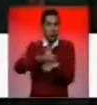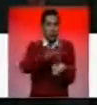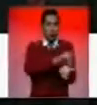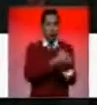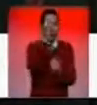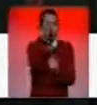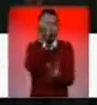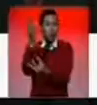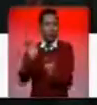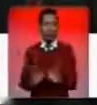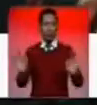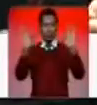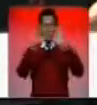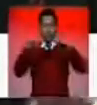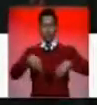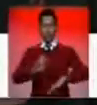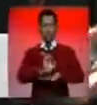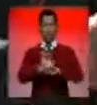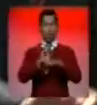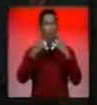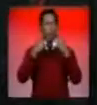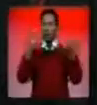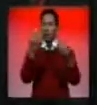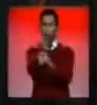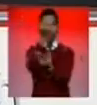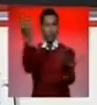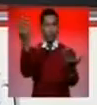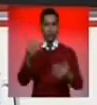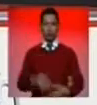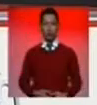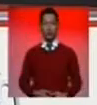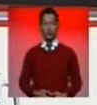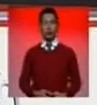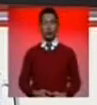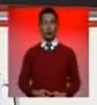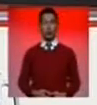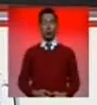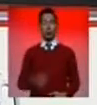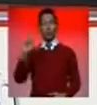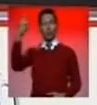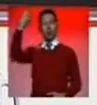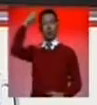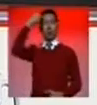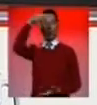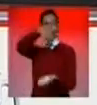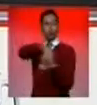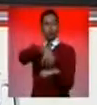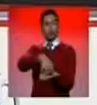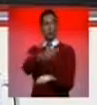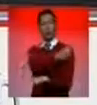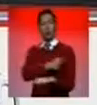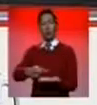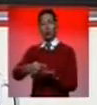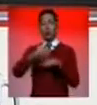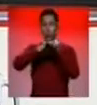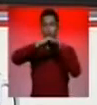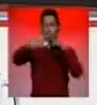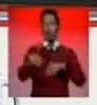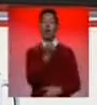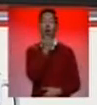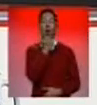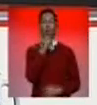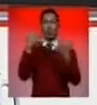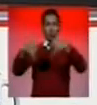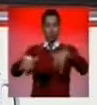información relevante para el Ecuador, y todo será público, transparente. La gobernación del Guayas invitó a un almuerzo a los jugadores de